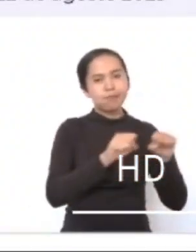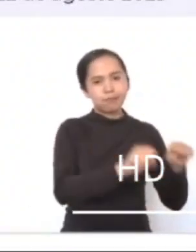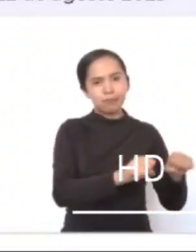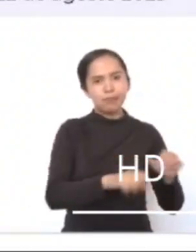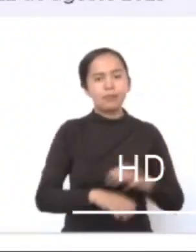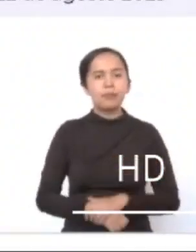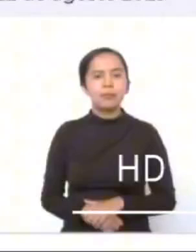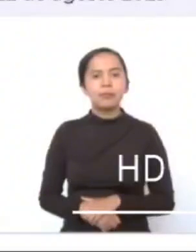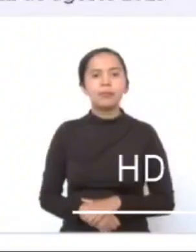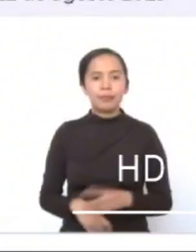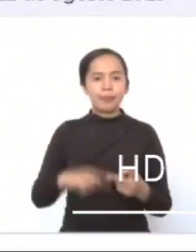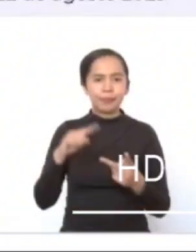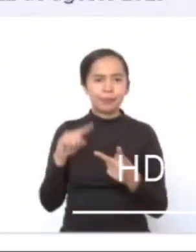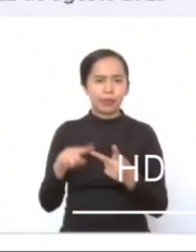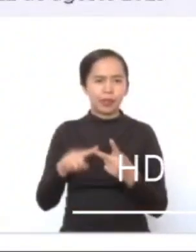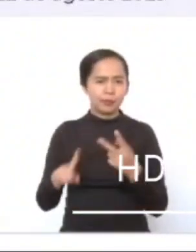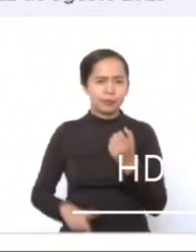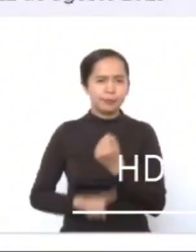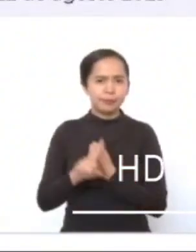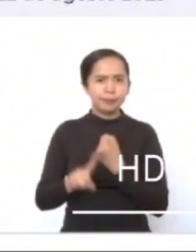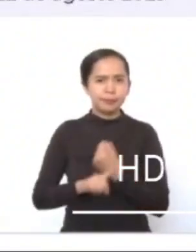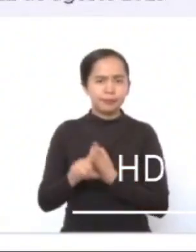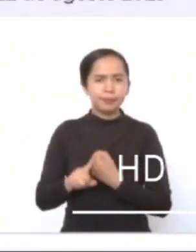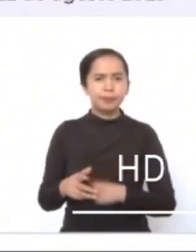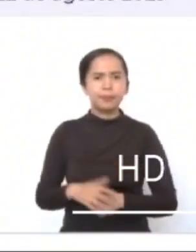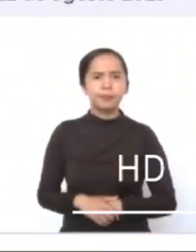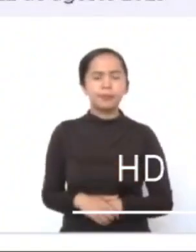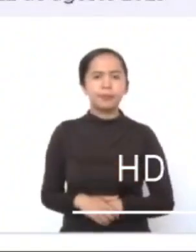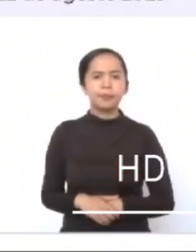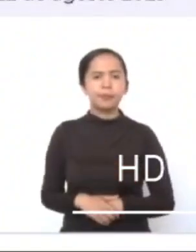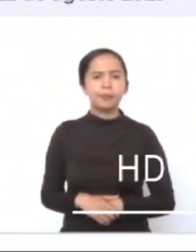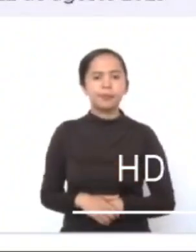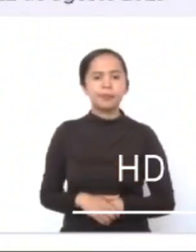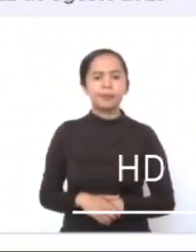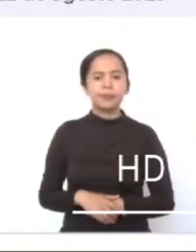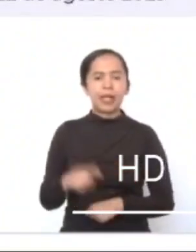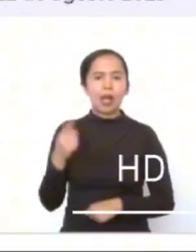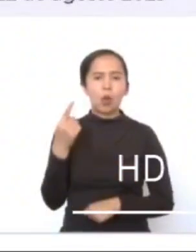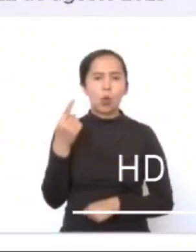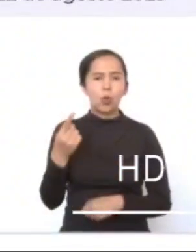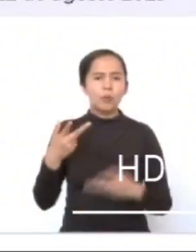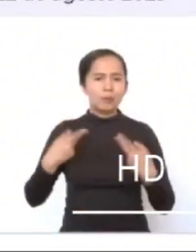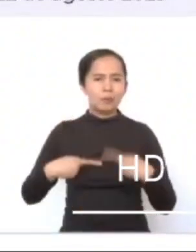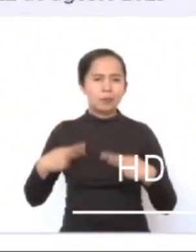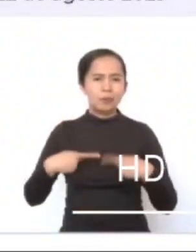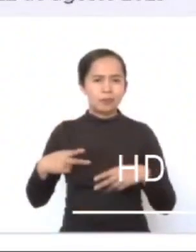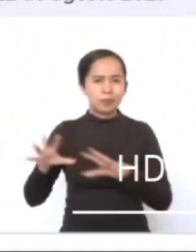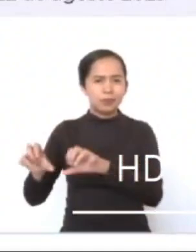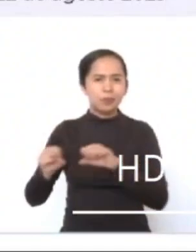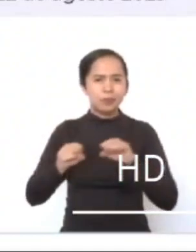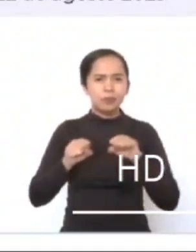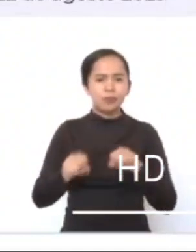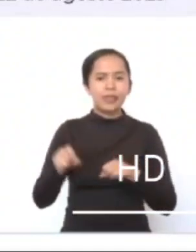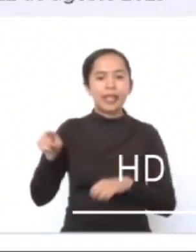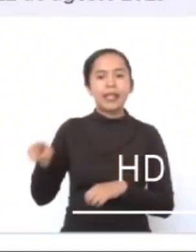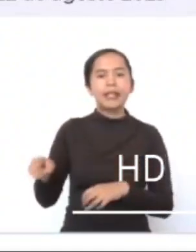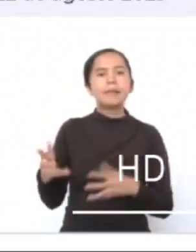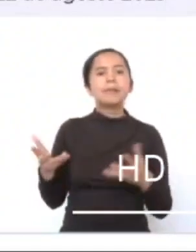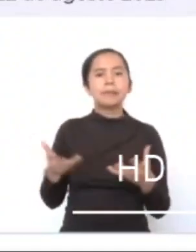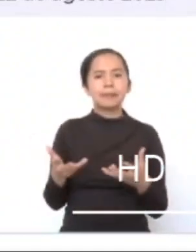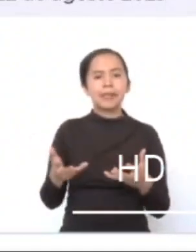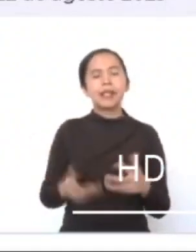preventiva. El segundo caso es la detención de un imputado quien habría cometido